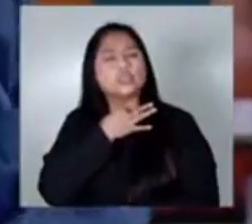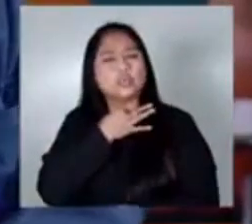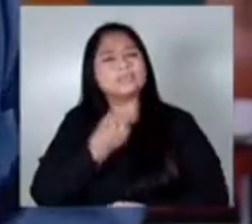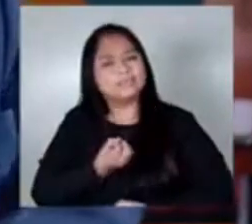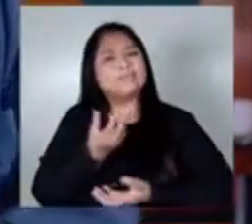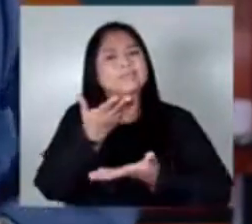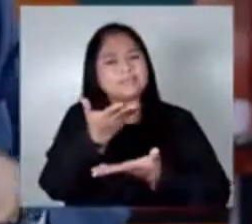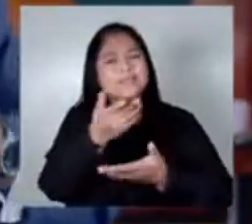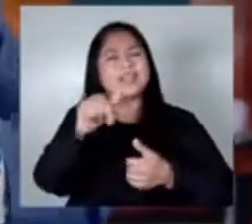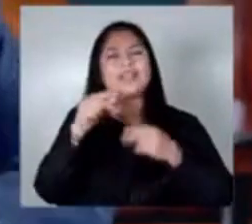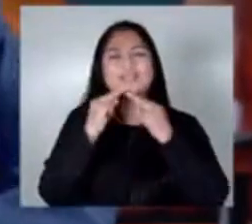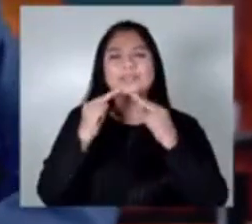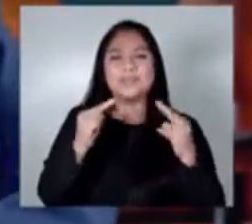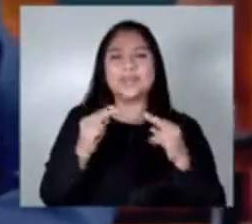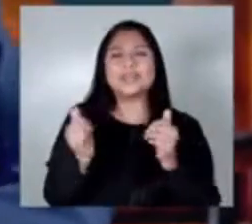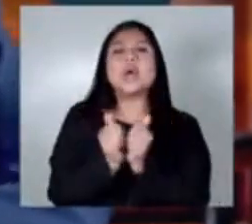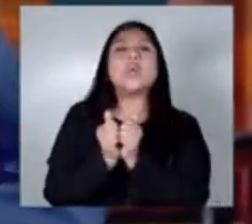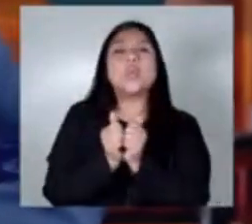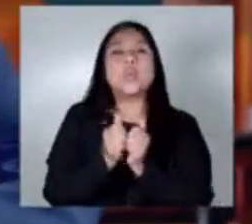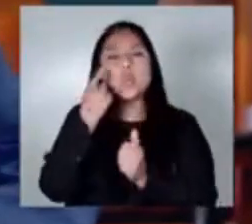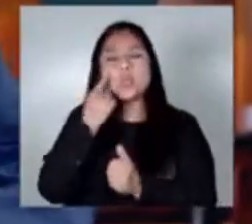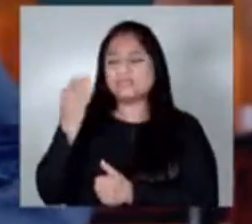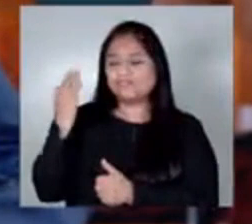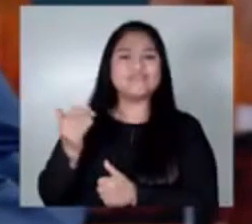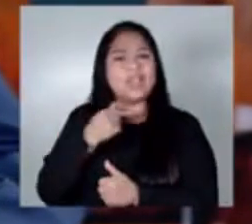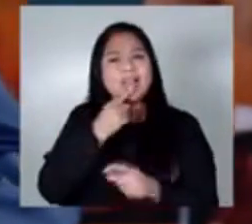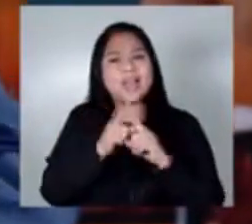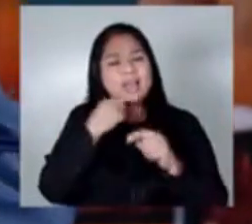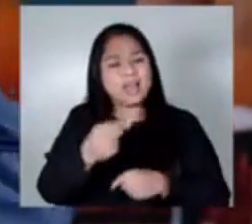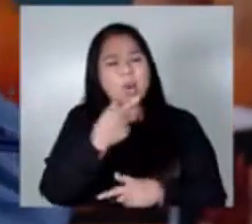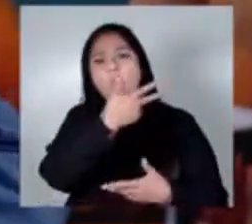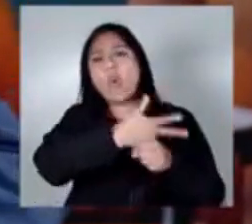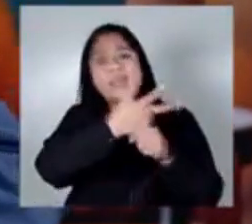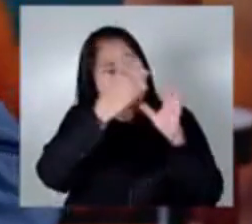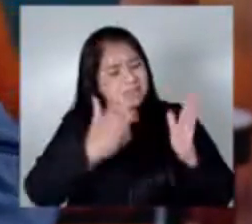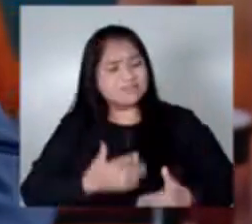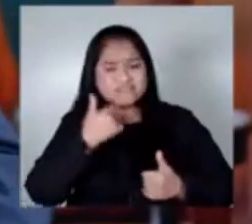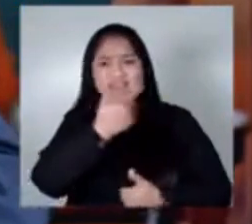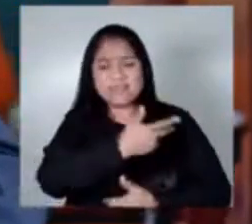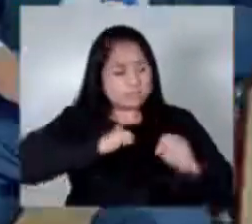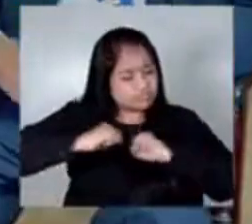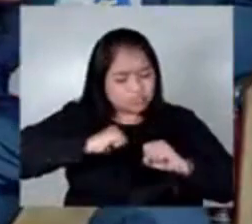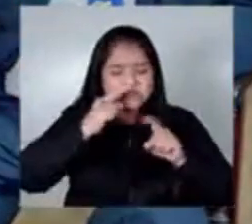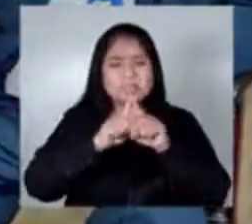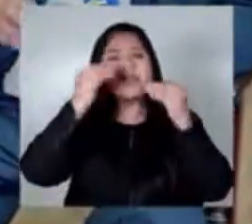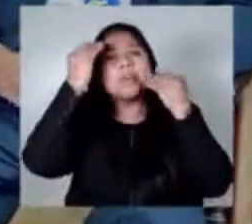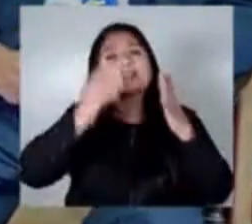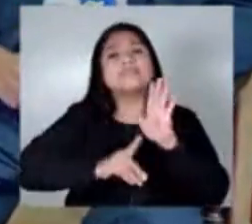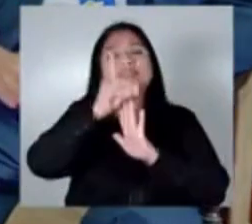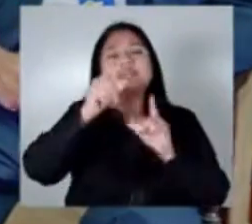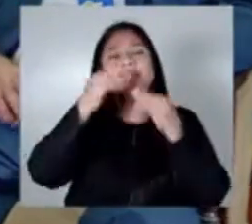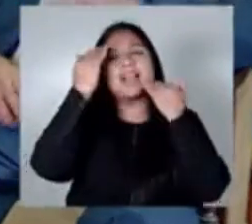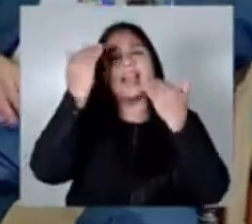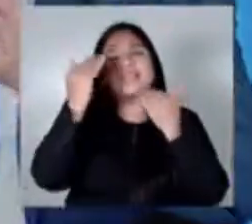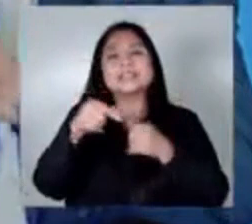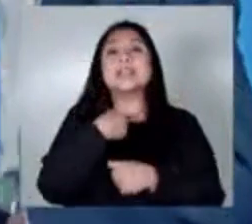gusto darles estas buenas noticias junto a un guatemalteco que se preocupa por la generación de empleos y el desarrollo del país. Muchísimas gracias,